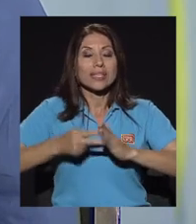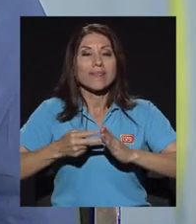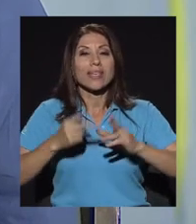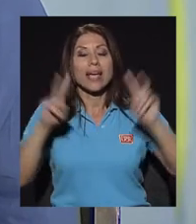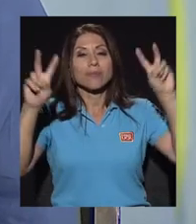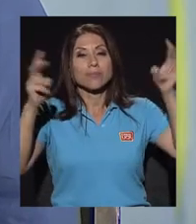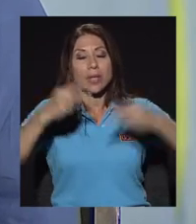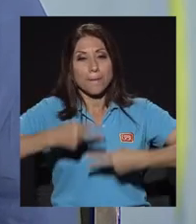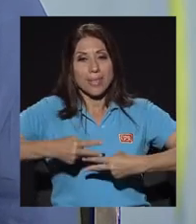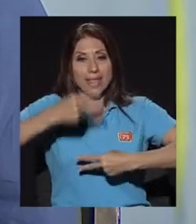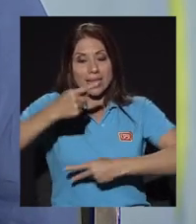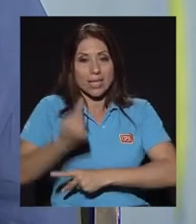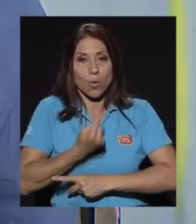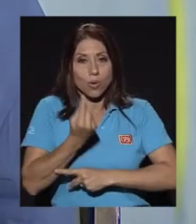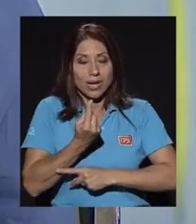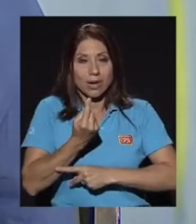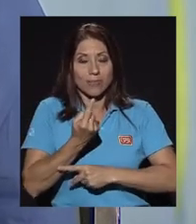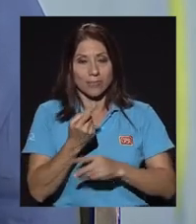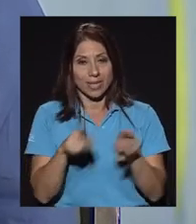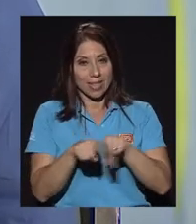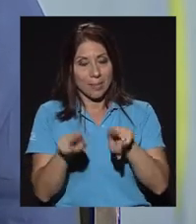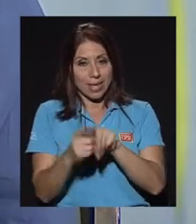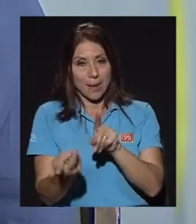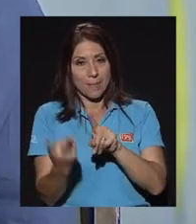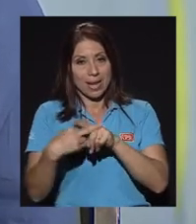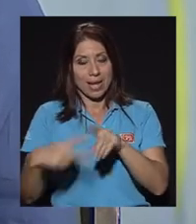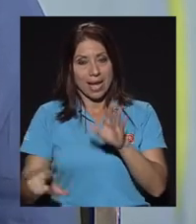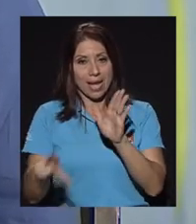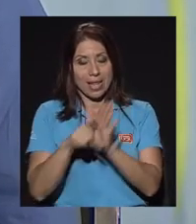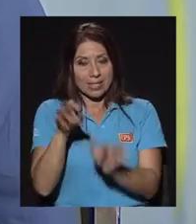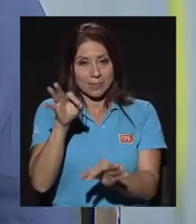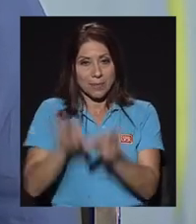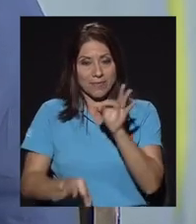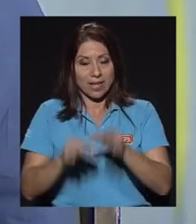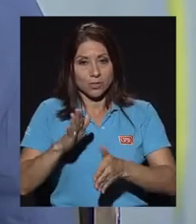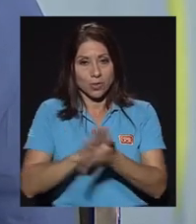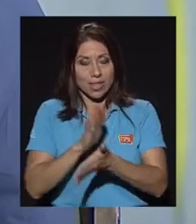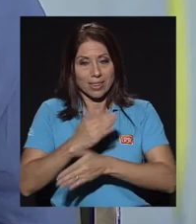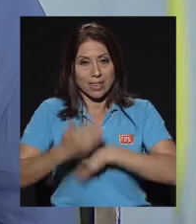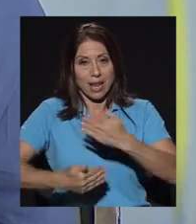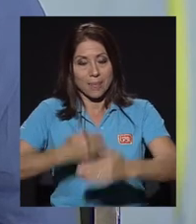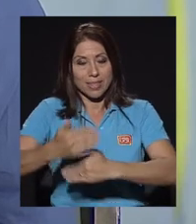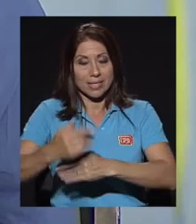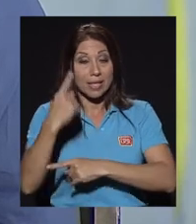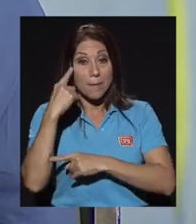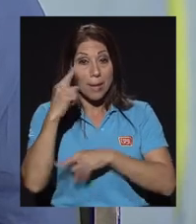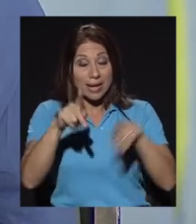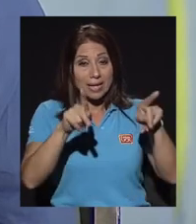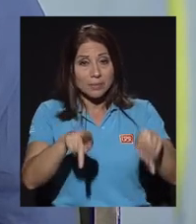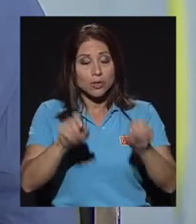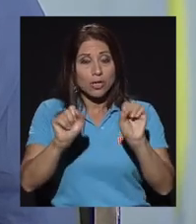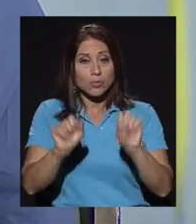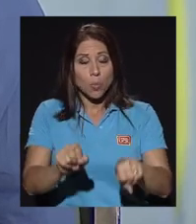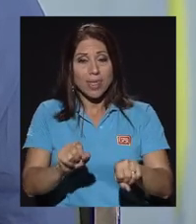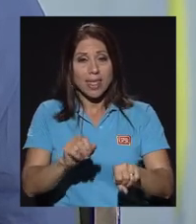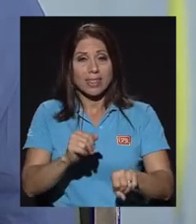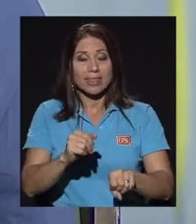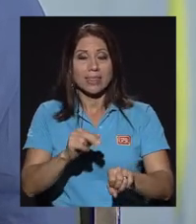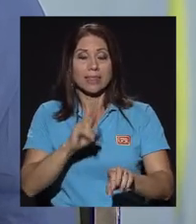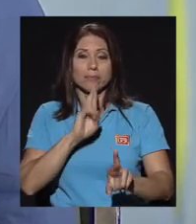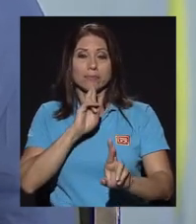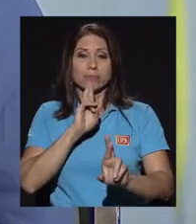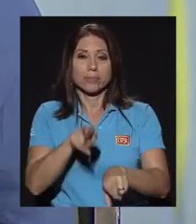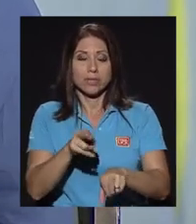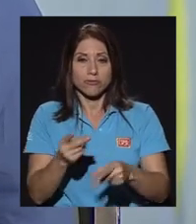la aplicación de la ley de simplificación de trámites para que la ciudadanía pueda tener una respuesta